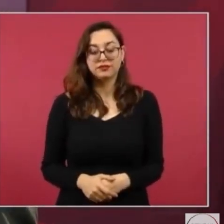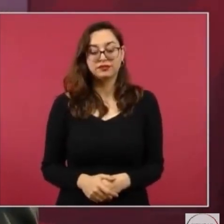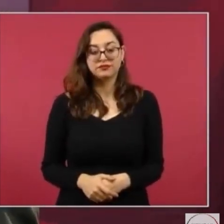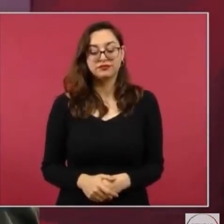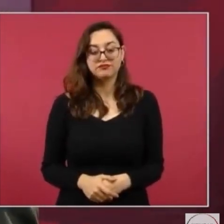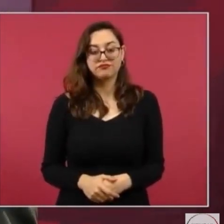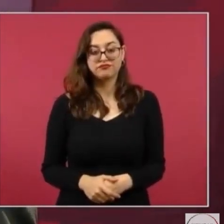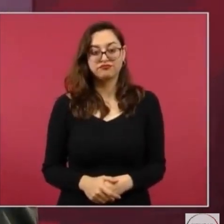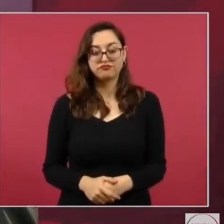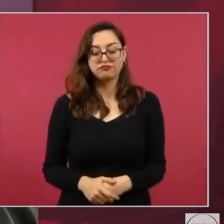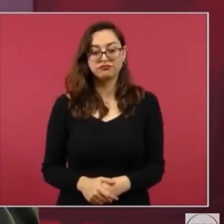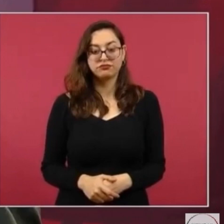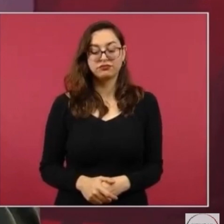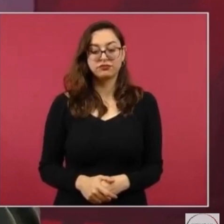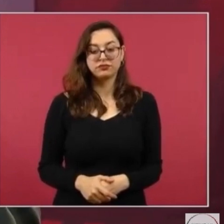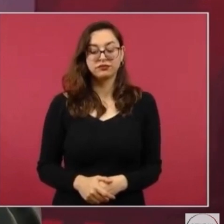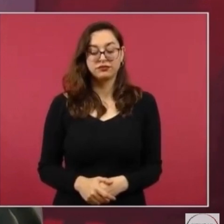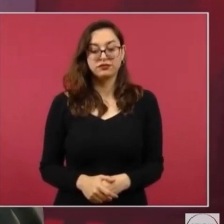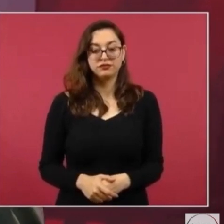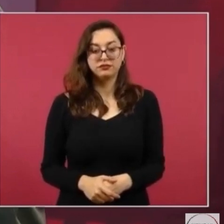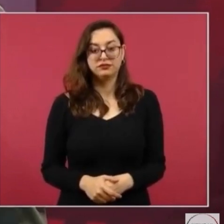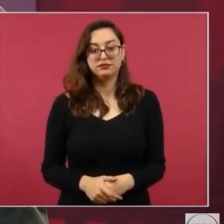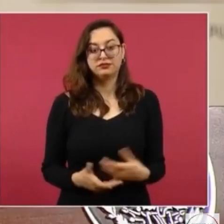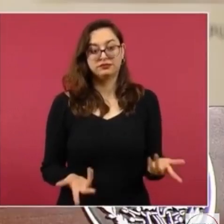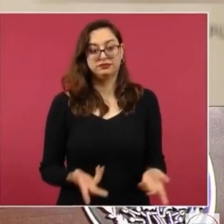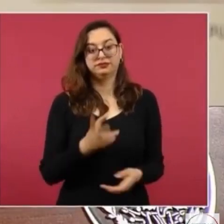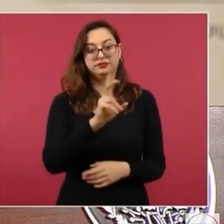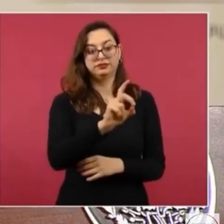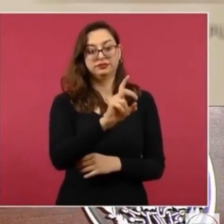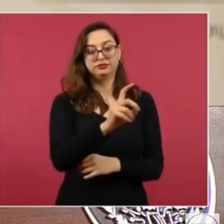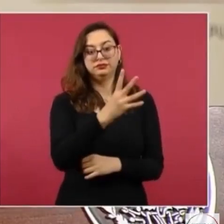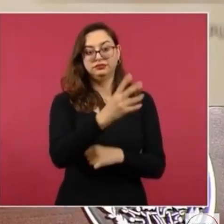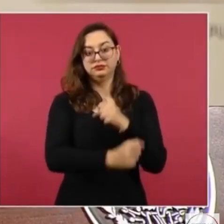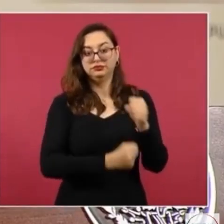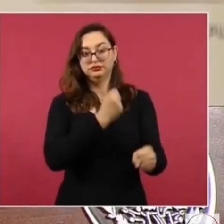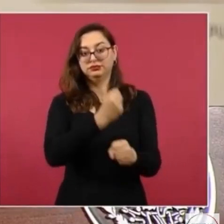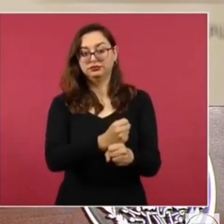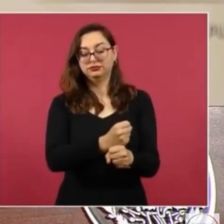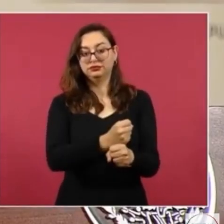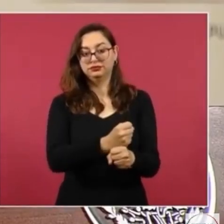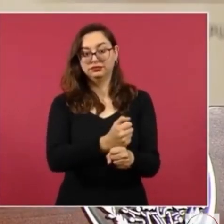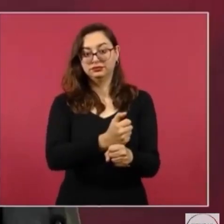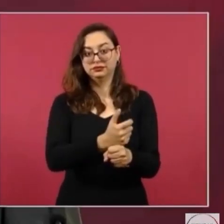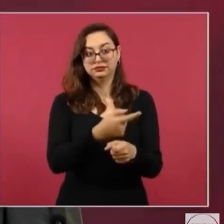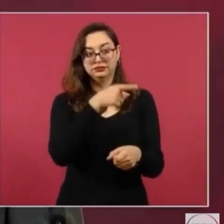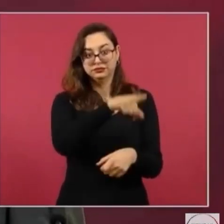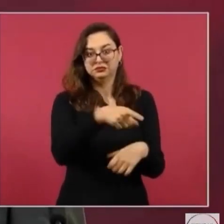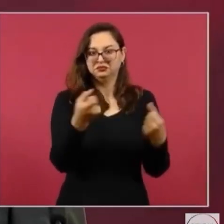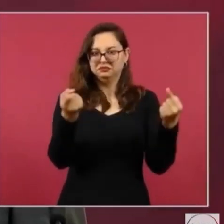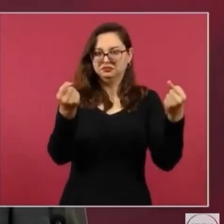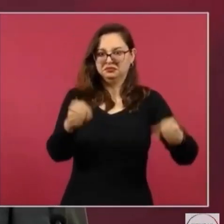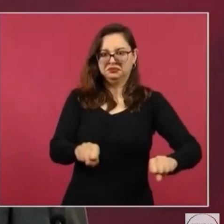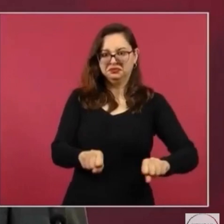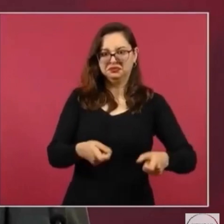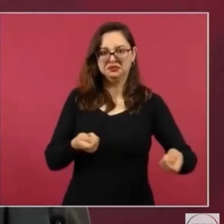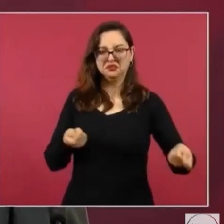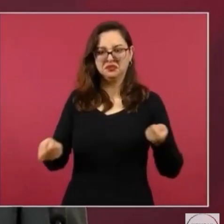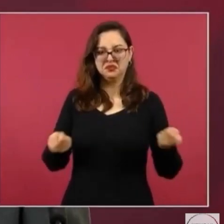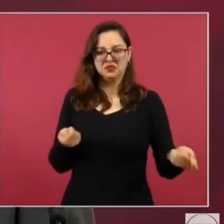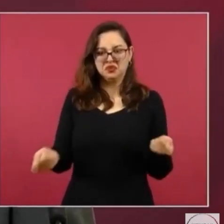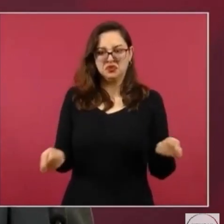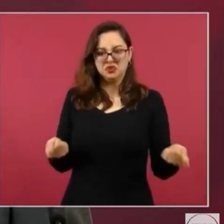que imagínense, 34 años de poder